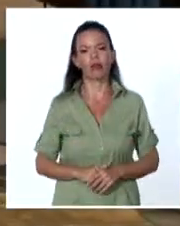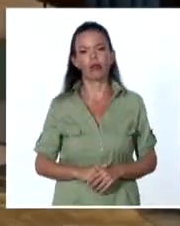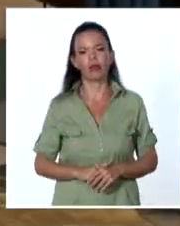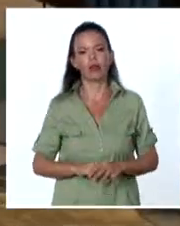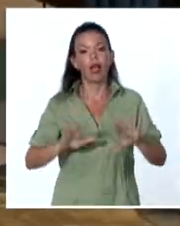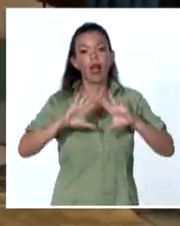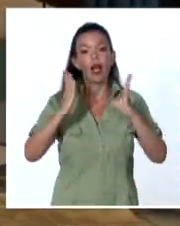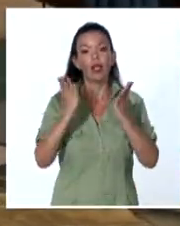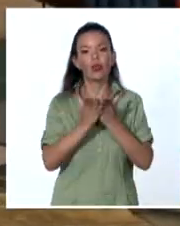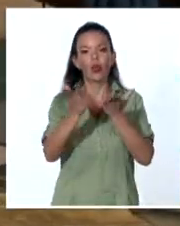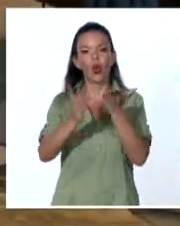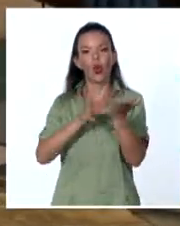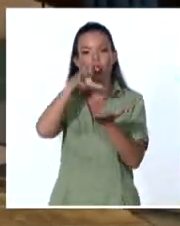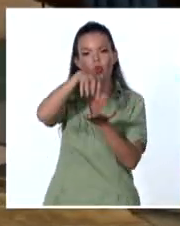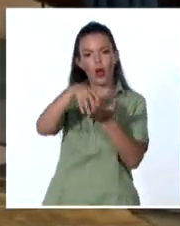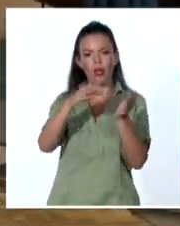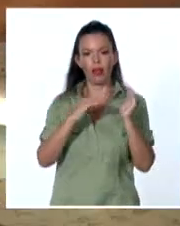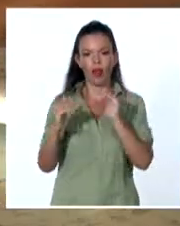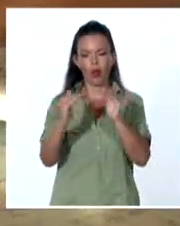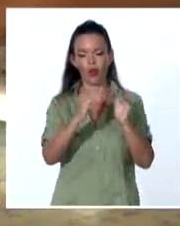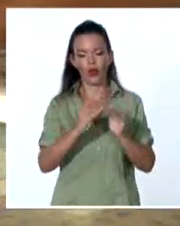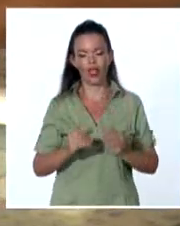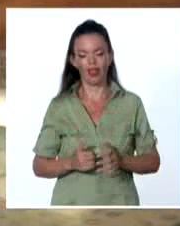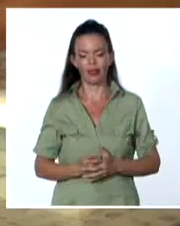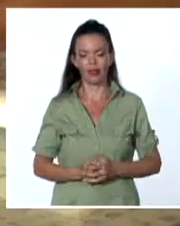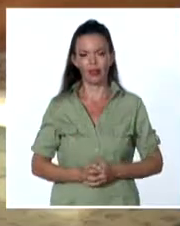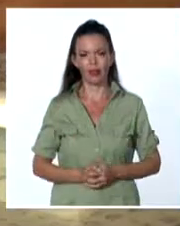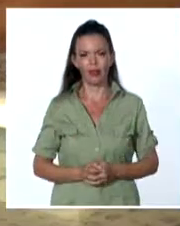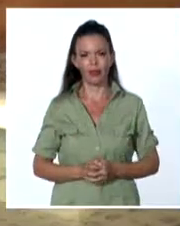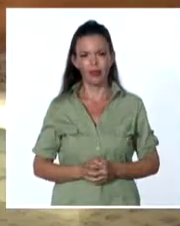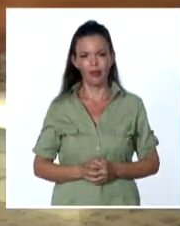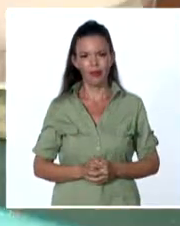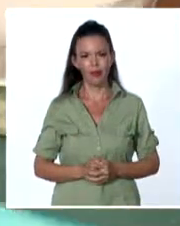minorista en las comunidades. Desde Villa Clara, Eliane Ramos Díaz, Canal Cubano de Noticias.